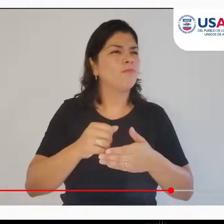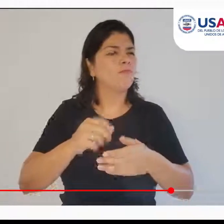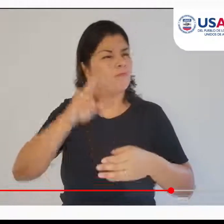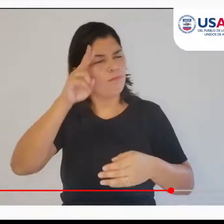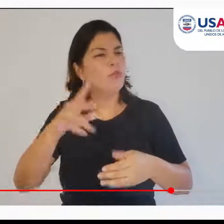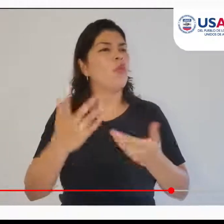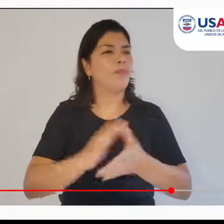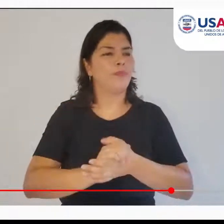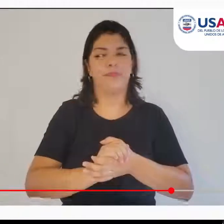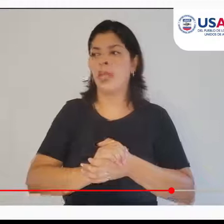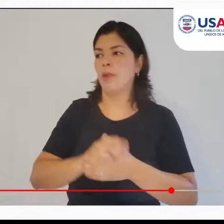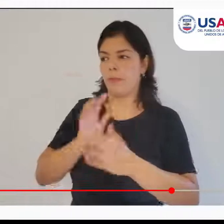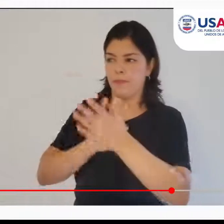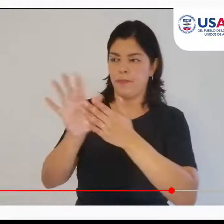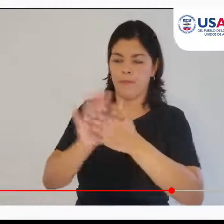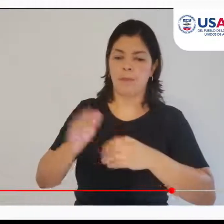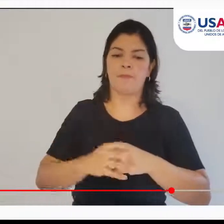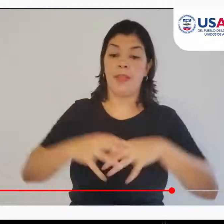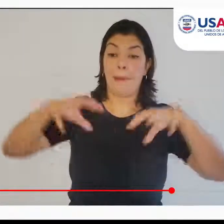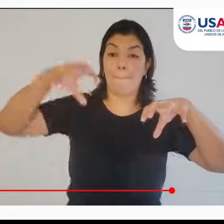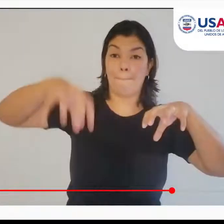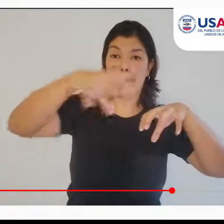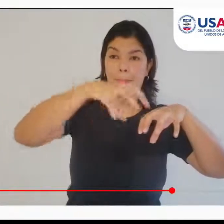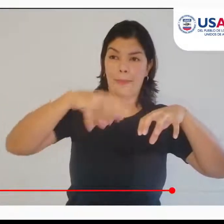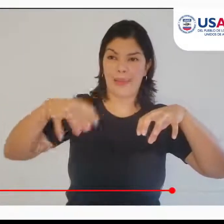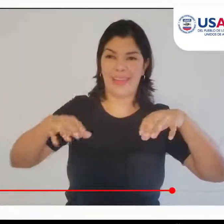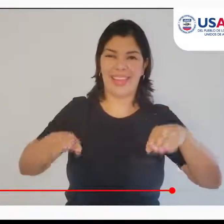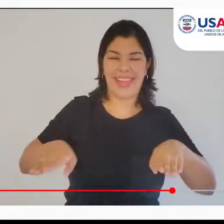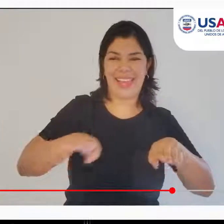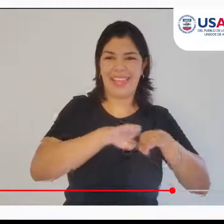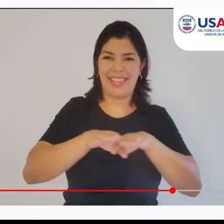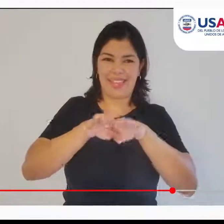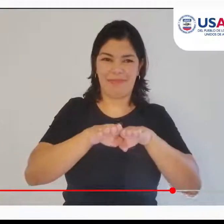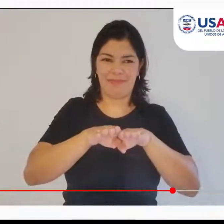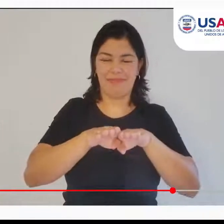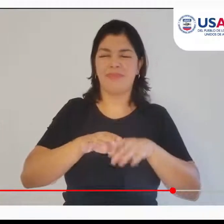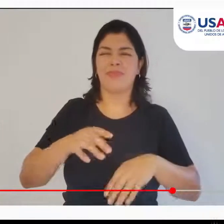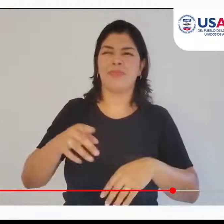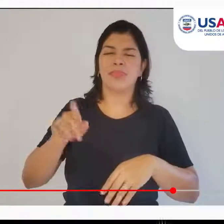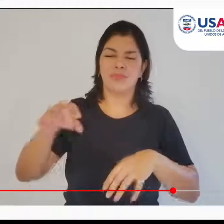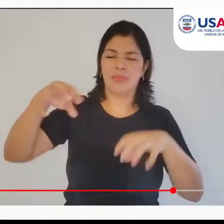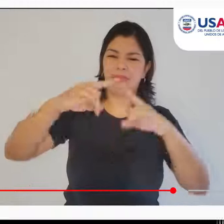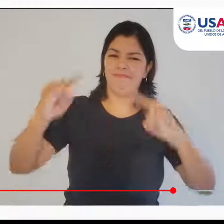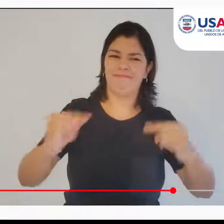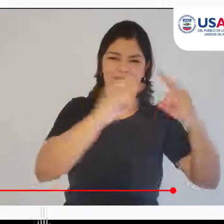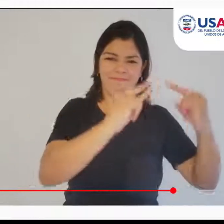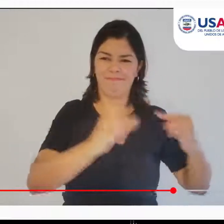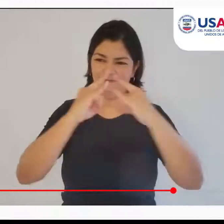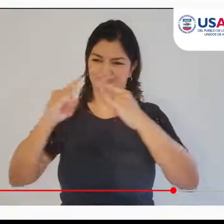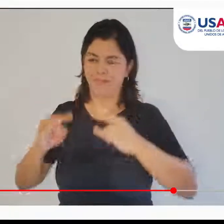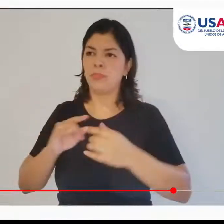la Feria de la Equidad es un programa de Red Equidad que viene impulsado desde el año 2012, donde se lleva toda la